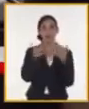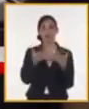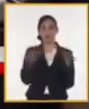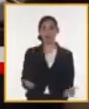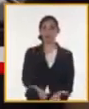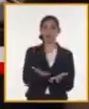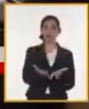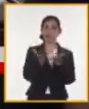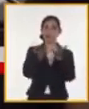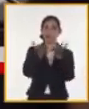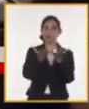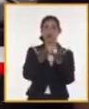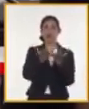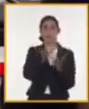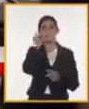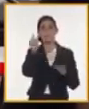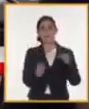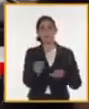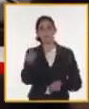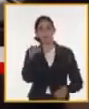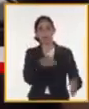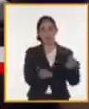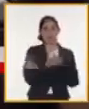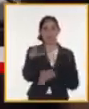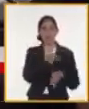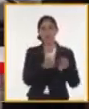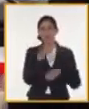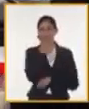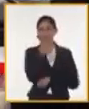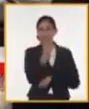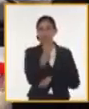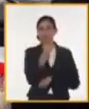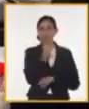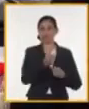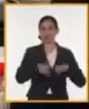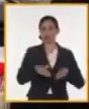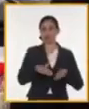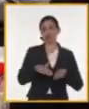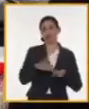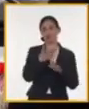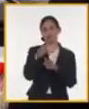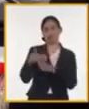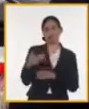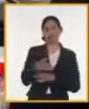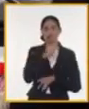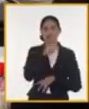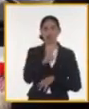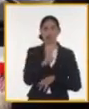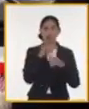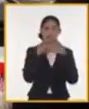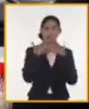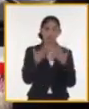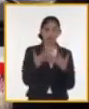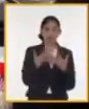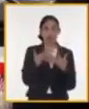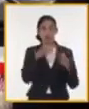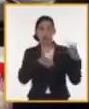la concurrencia de las personas para atender estas problemáticas que se detectan y buscando